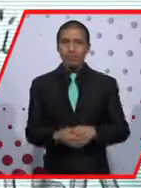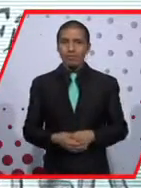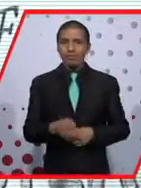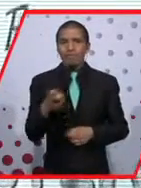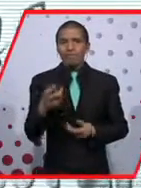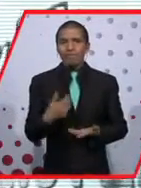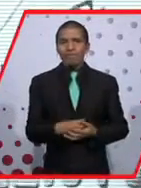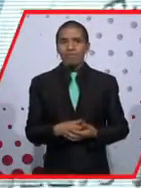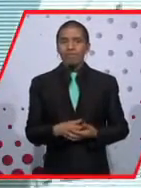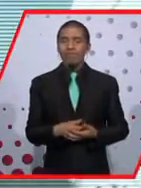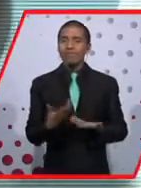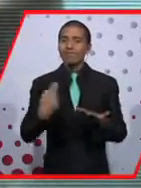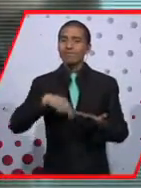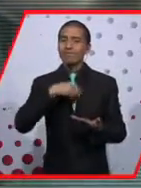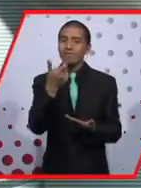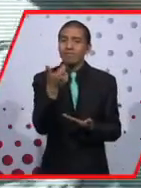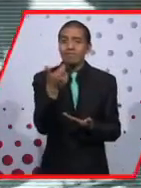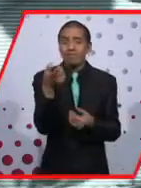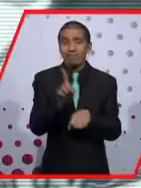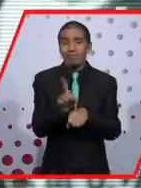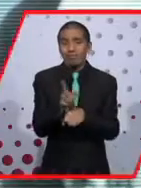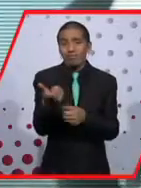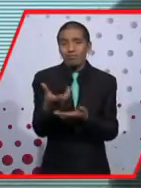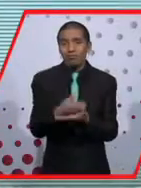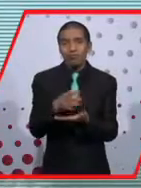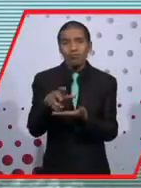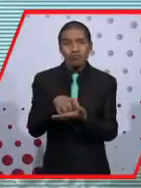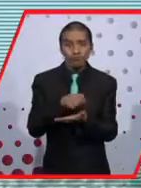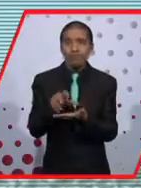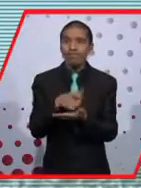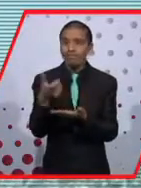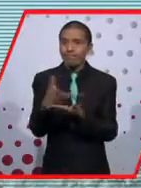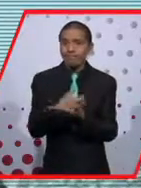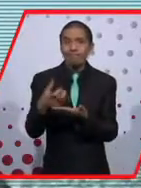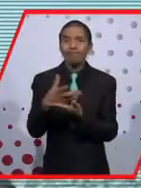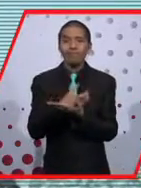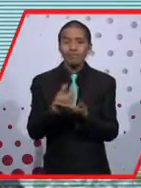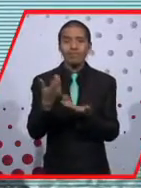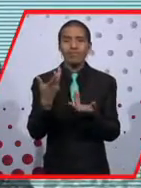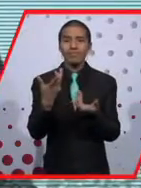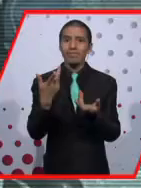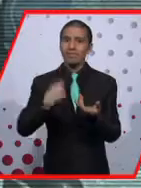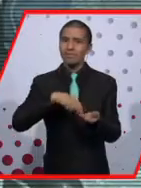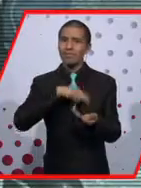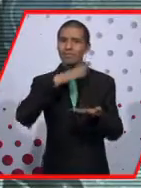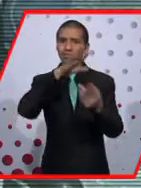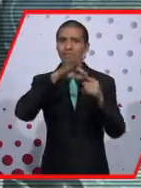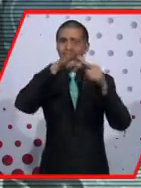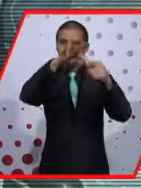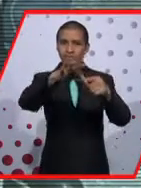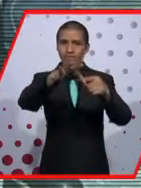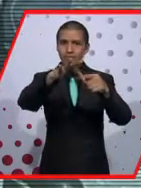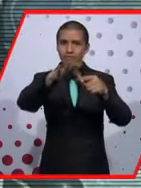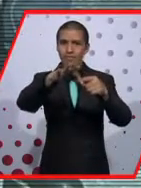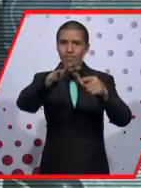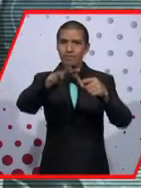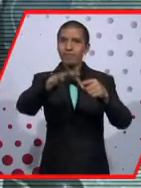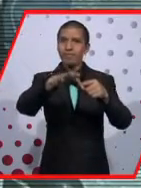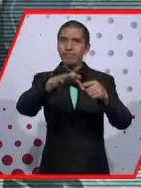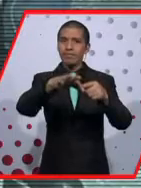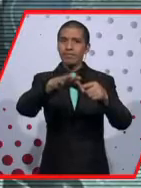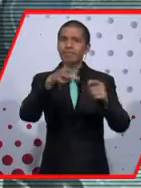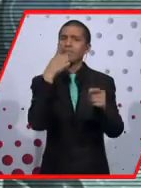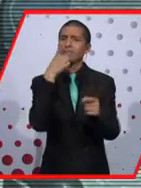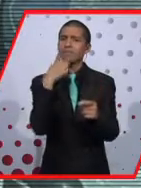Entonces, económicamente, pues vivimos al día, lo llevamos a Ceilán, ¿no? Y nos dice, ¿sabes qué? Pues